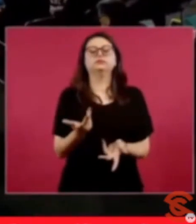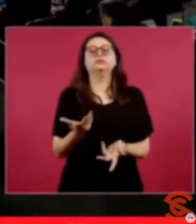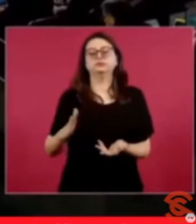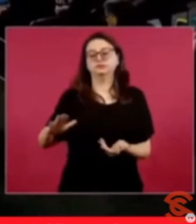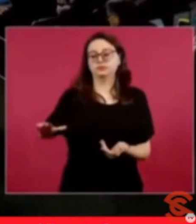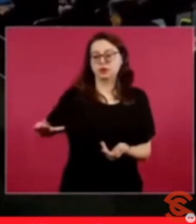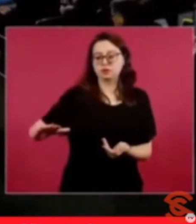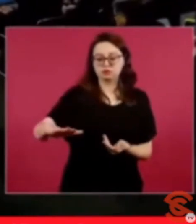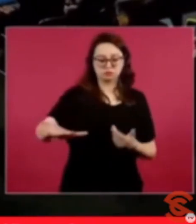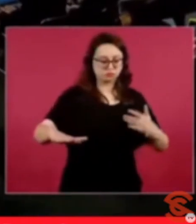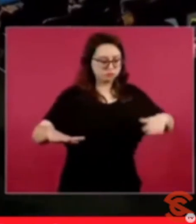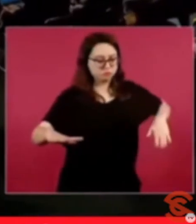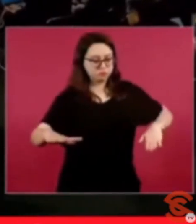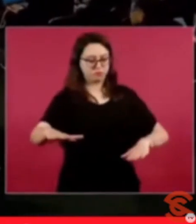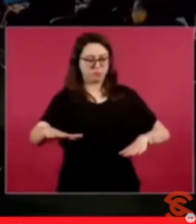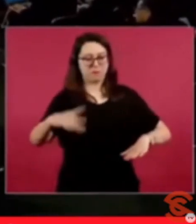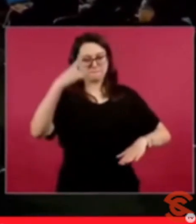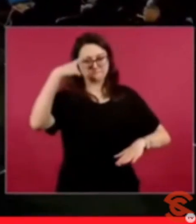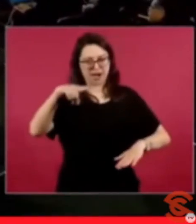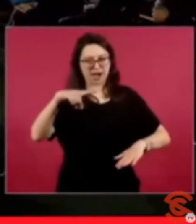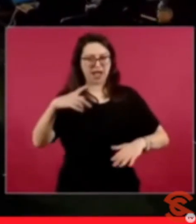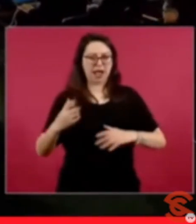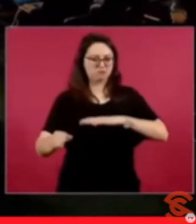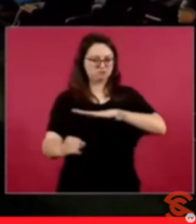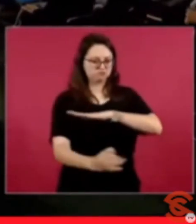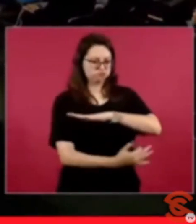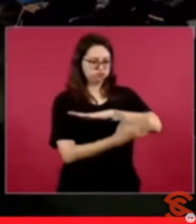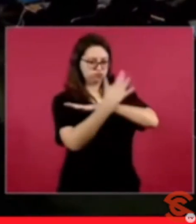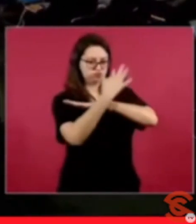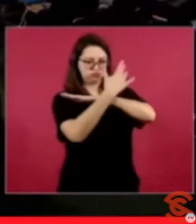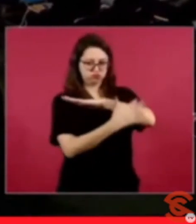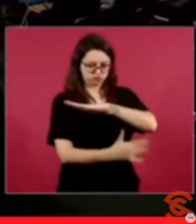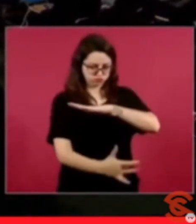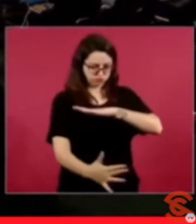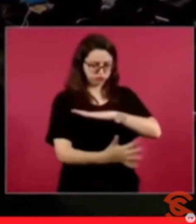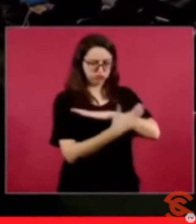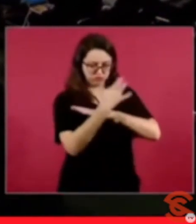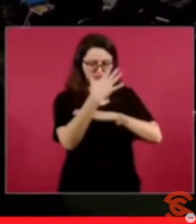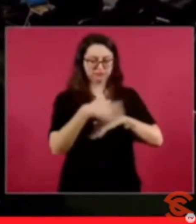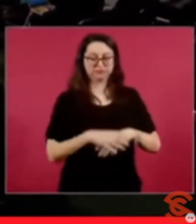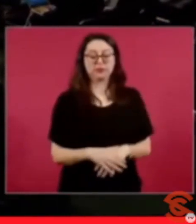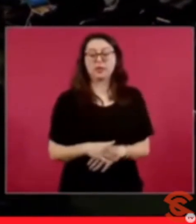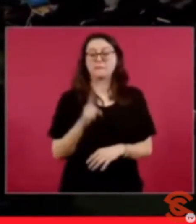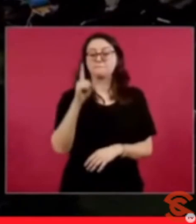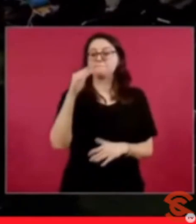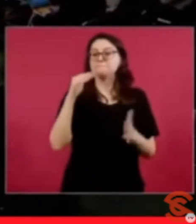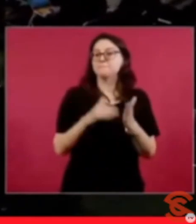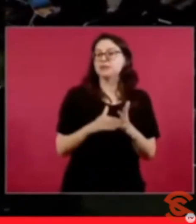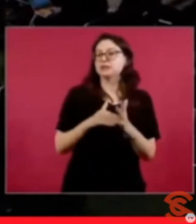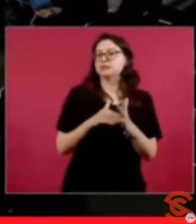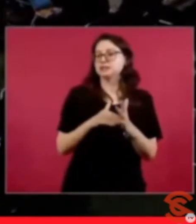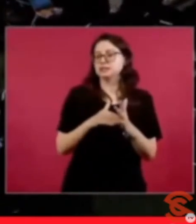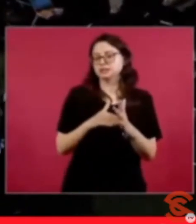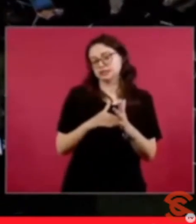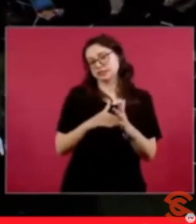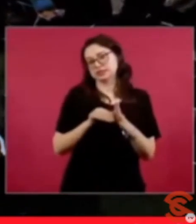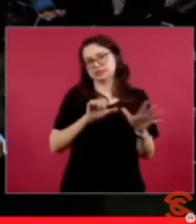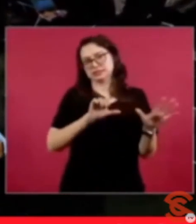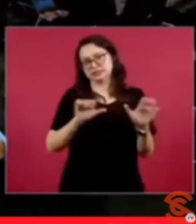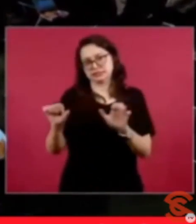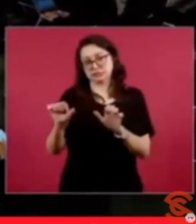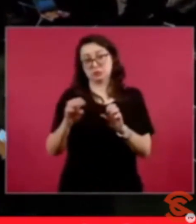1,600 metros de longitud en el mar.